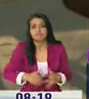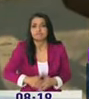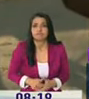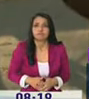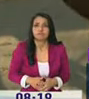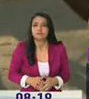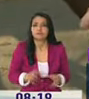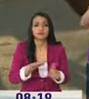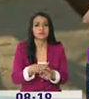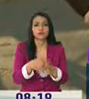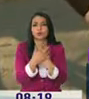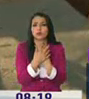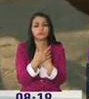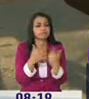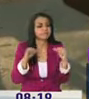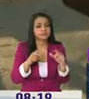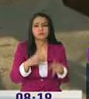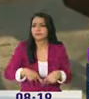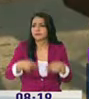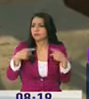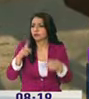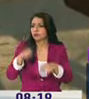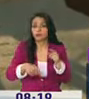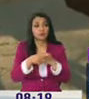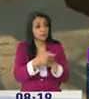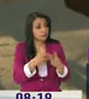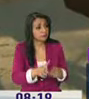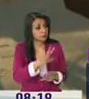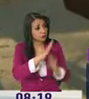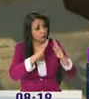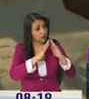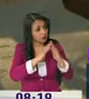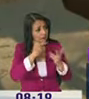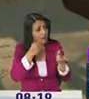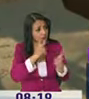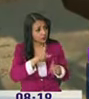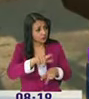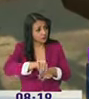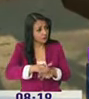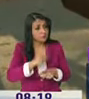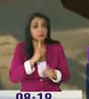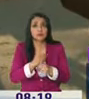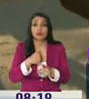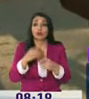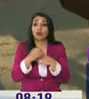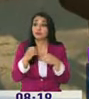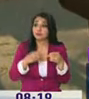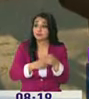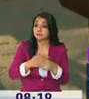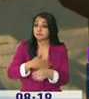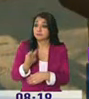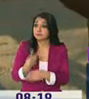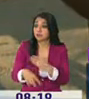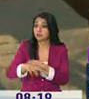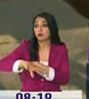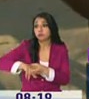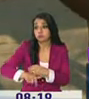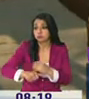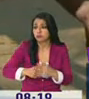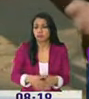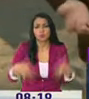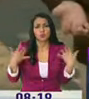situación invivible. ¿Usted ha sido ya testigo de un robo en su casa? Claro, en la oficina de mi hijo. Entonces, eso